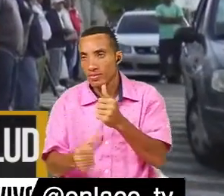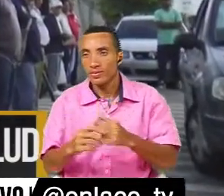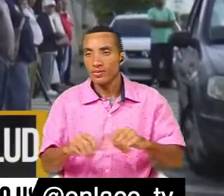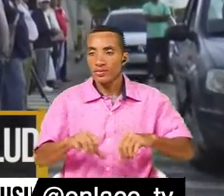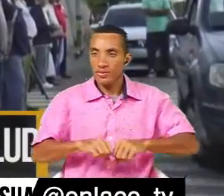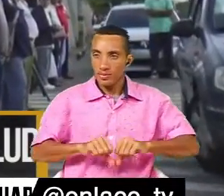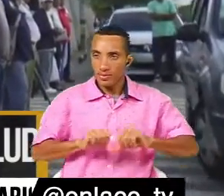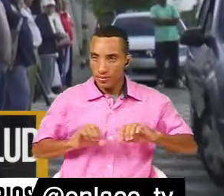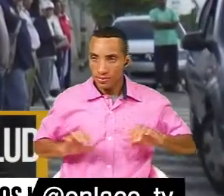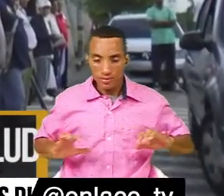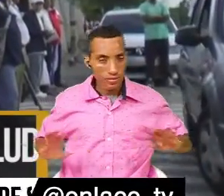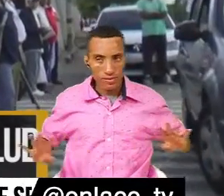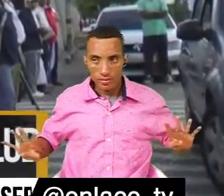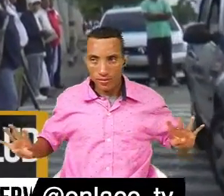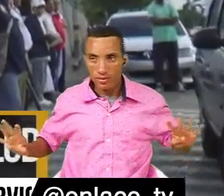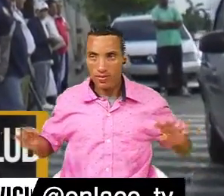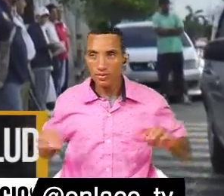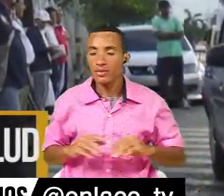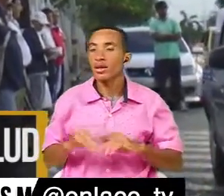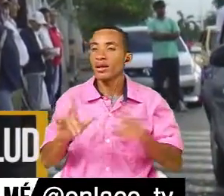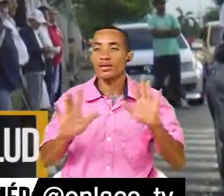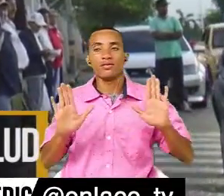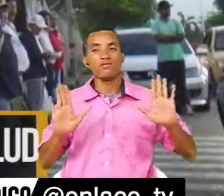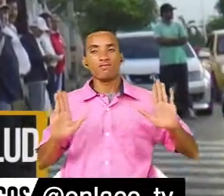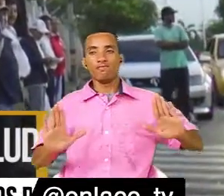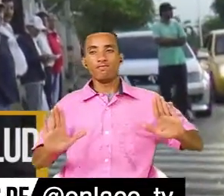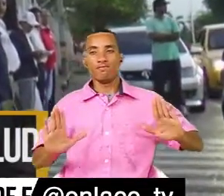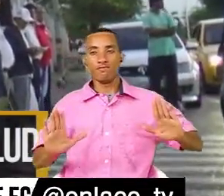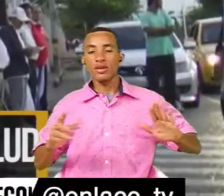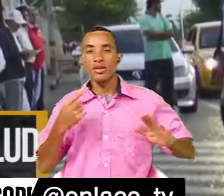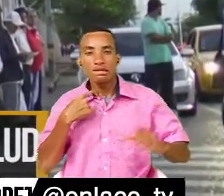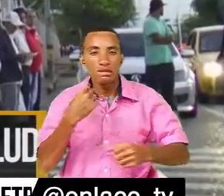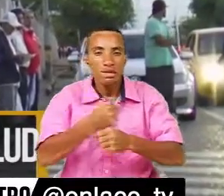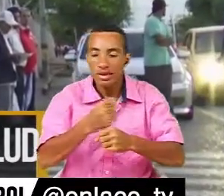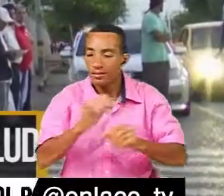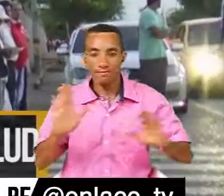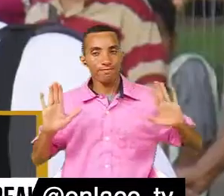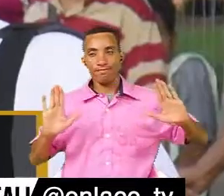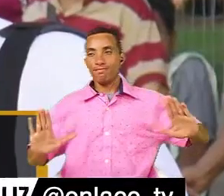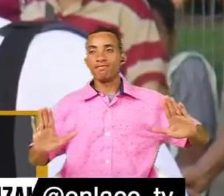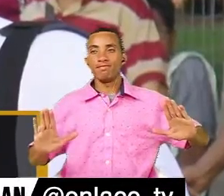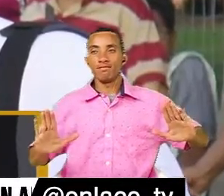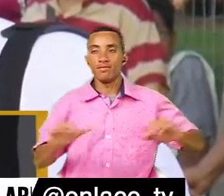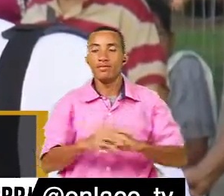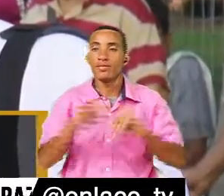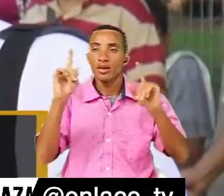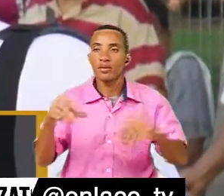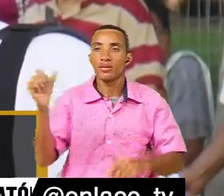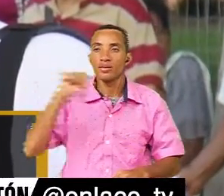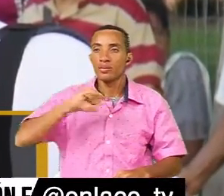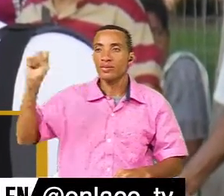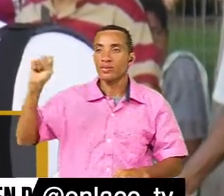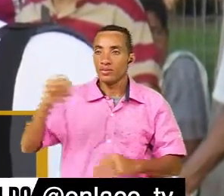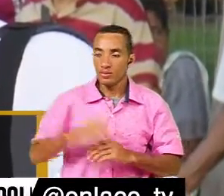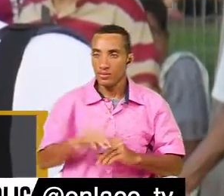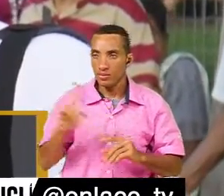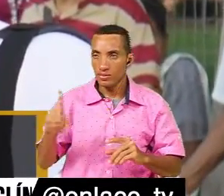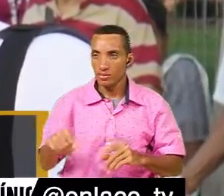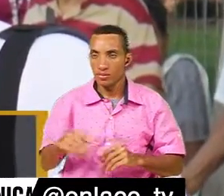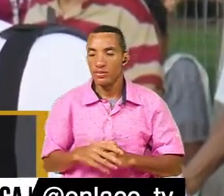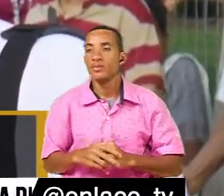cogidos de la mano, impidieron el ingreso del personal a la policlínica. El comité, en unión con la Unión Sindical Obrera, que es nuestro sindicato de